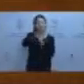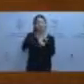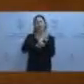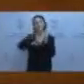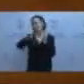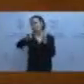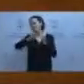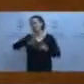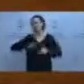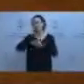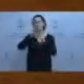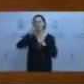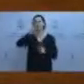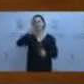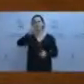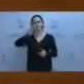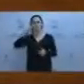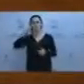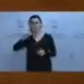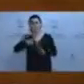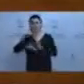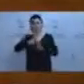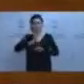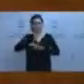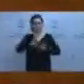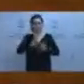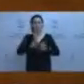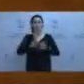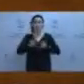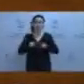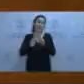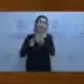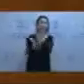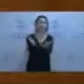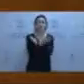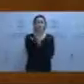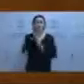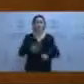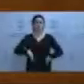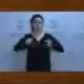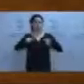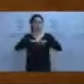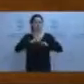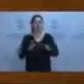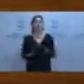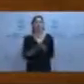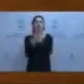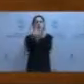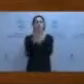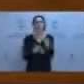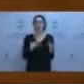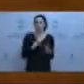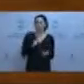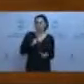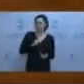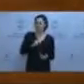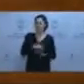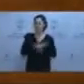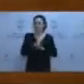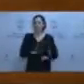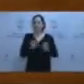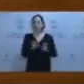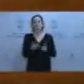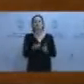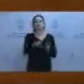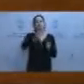en relación con esos clústeres. Por ejemplo, avanzar en unos clústeres más transversales, que permitan aprovechar las sinergias. En otro apartado hacen referencia a